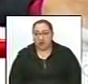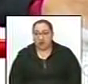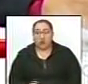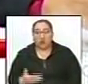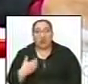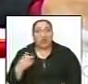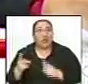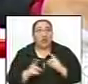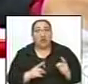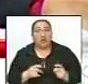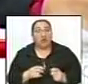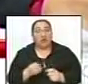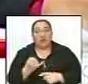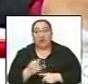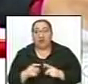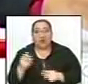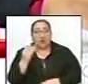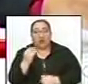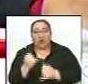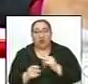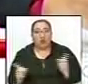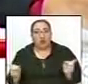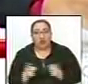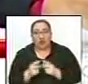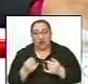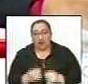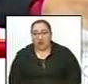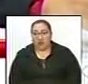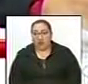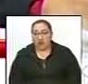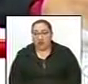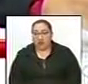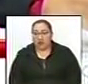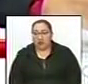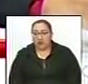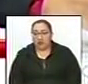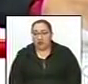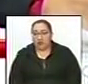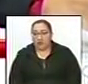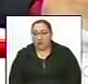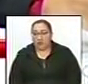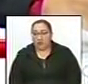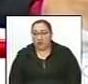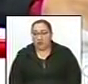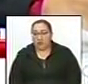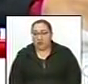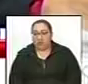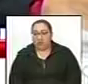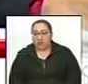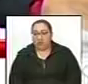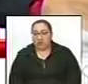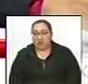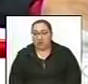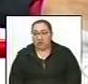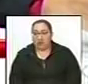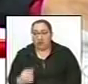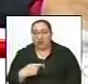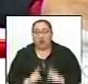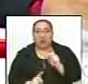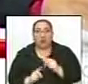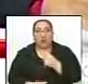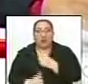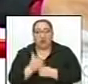señor presidente, las conclusiones del informe. Señor presidente, usted nos ha convocado el día de hoy a las 11 de la